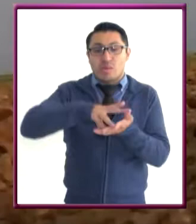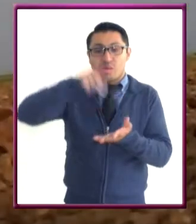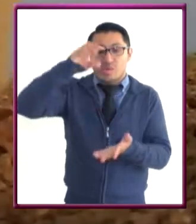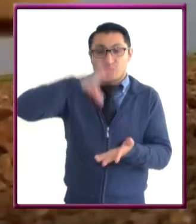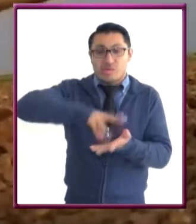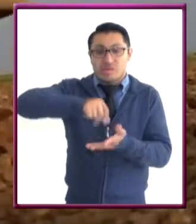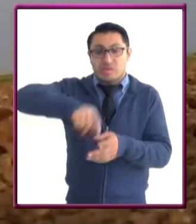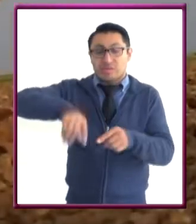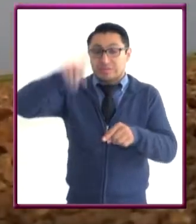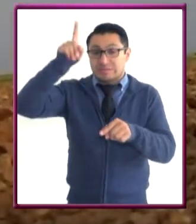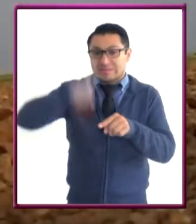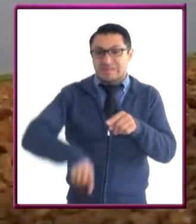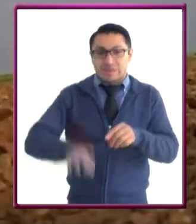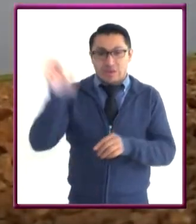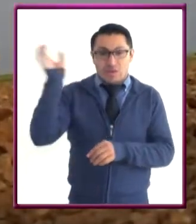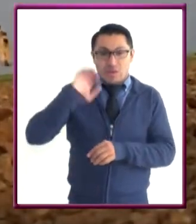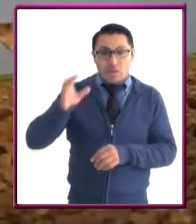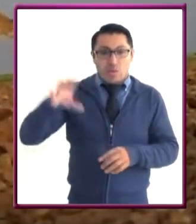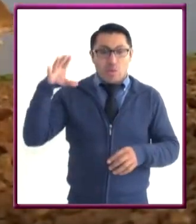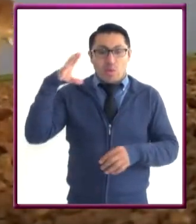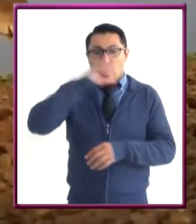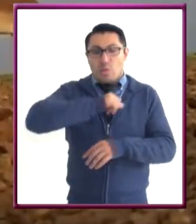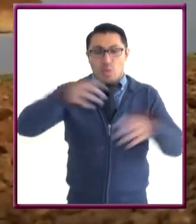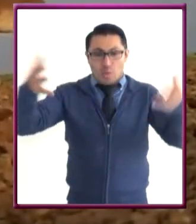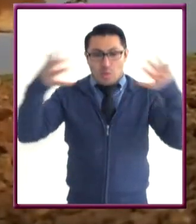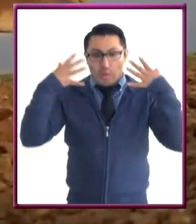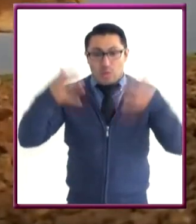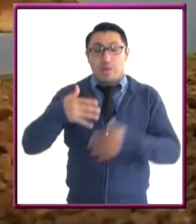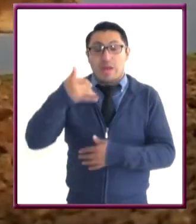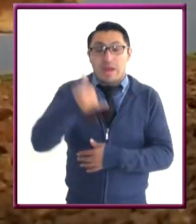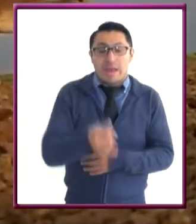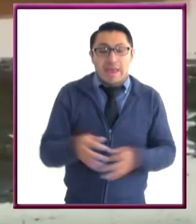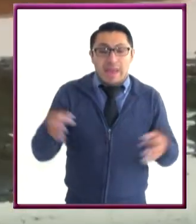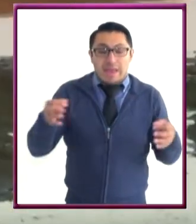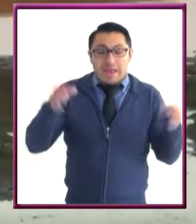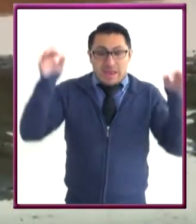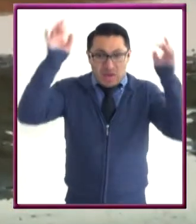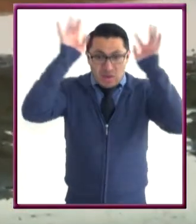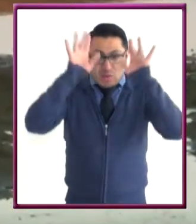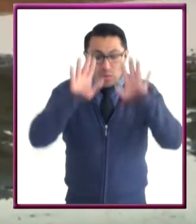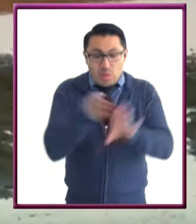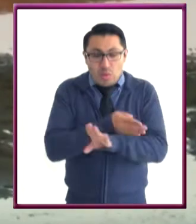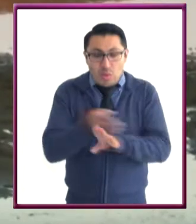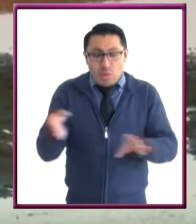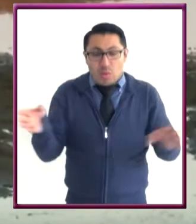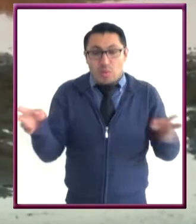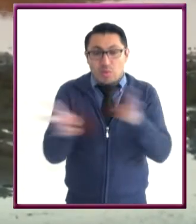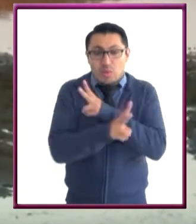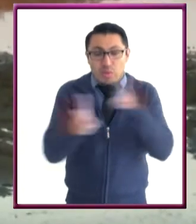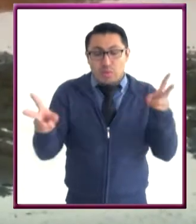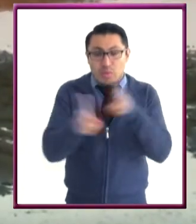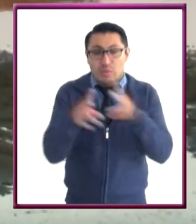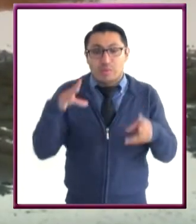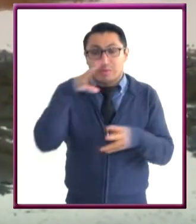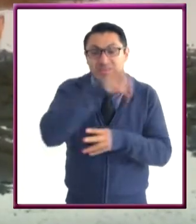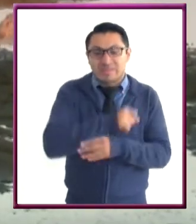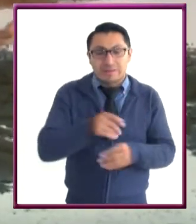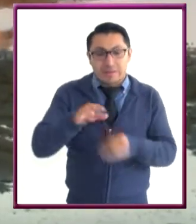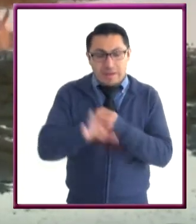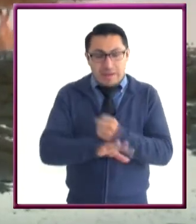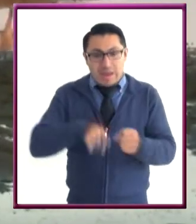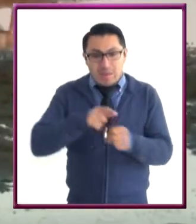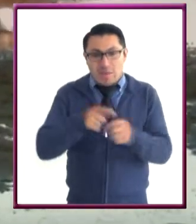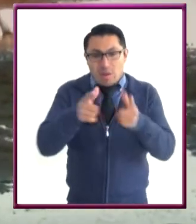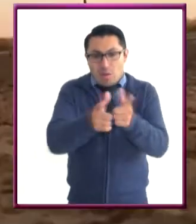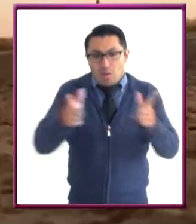las épocas más secas y calentar el aire frío que respiran durante el invierno. Son animales nómadas que se mueven en grandes grupos en